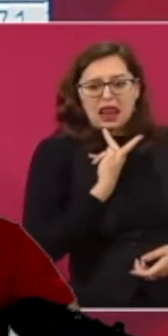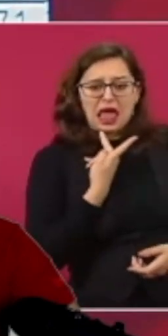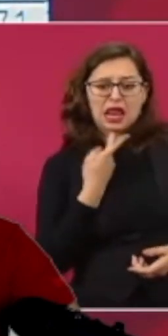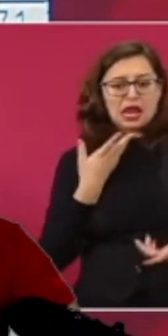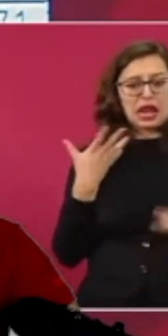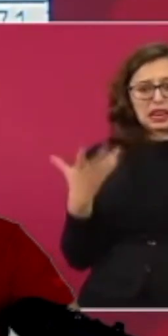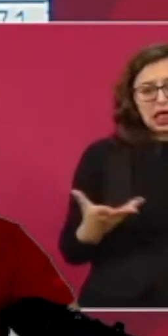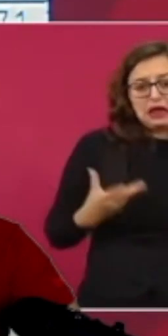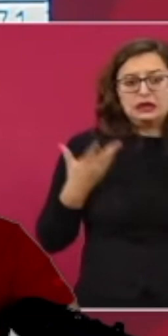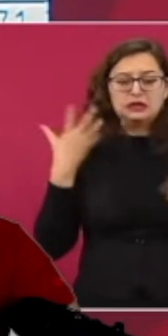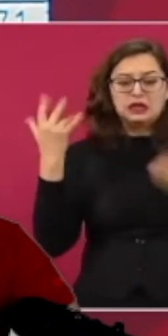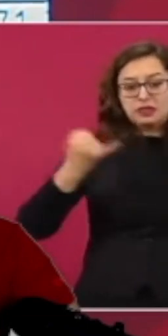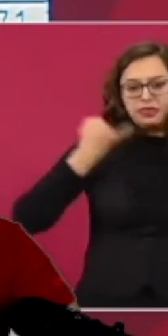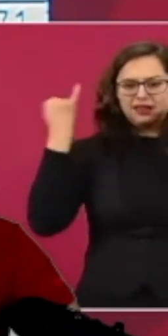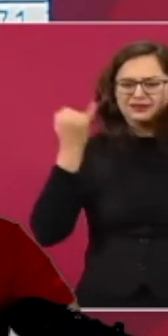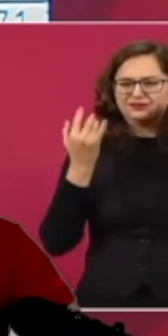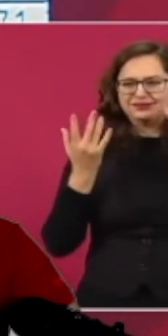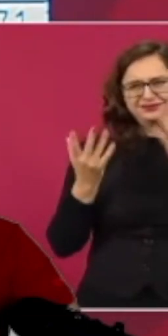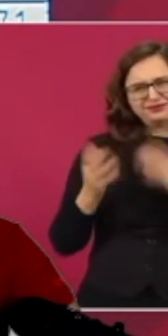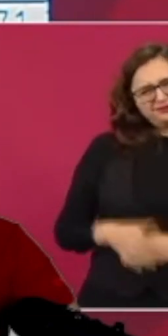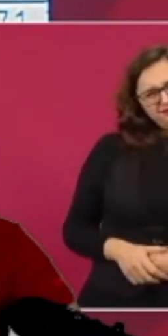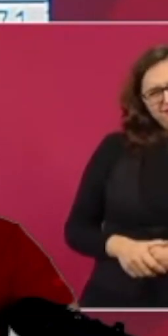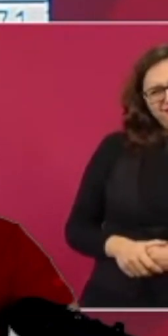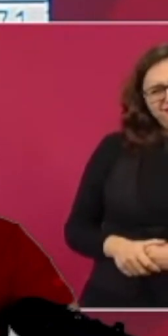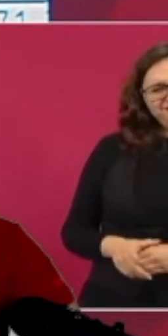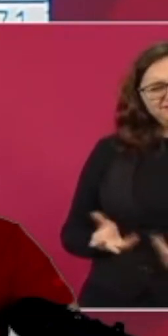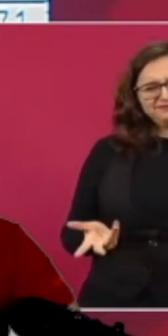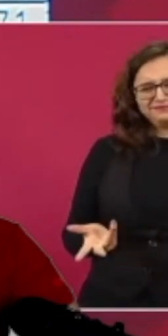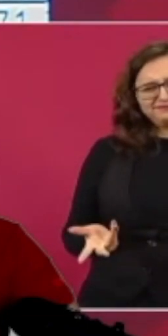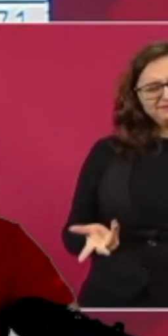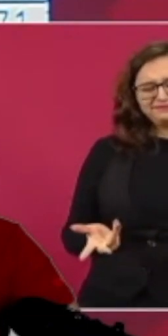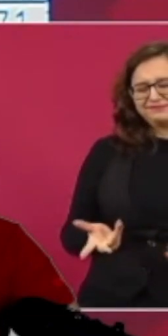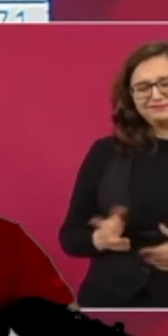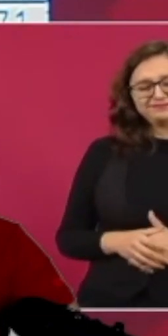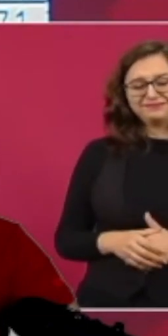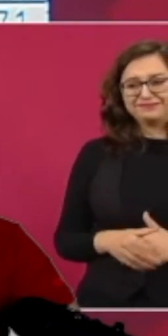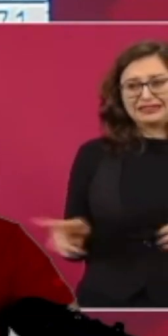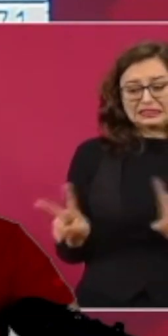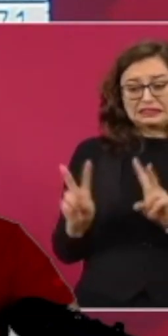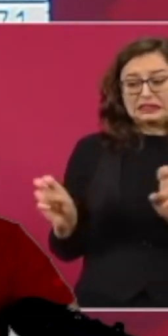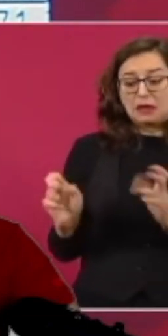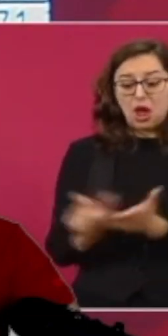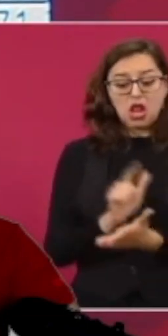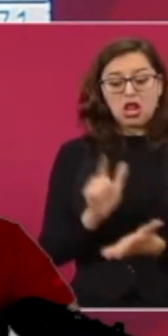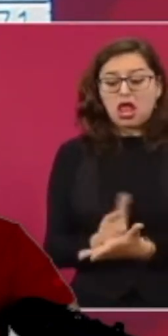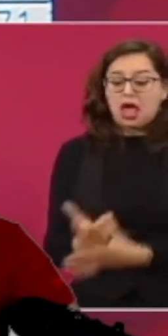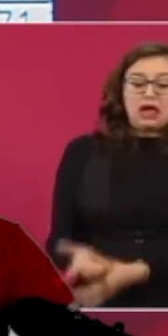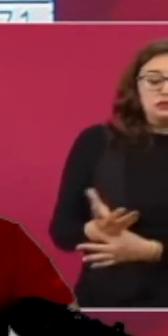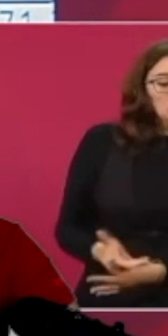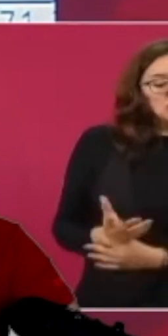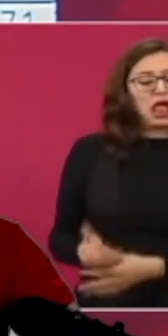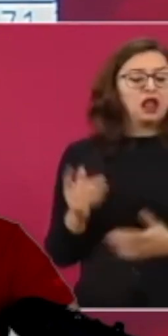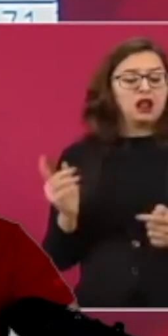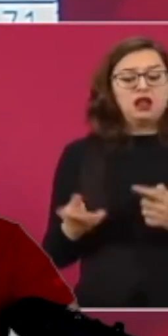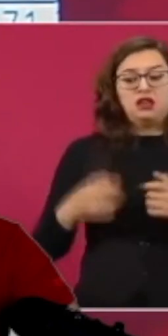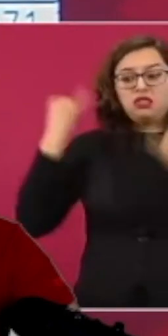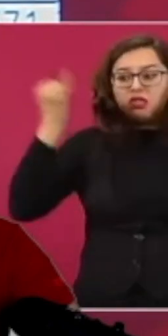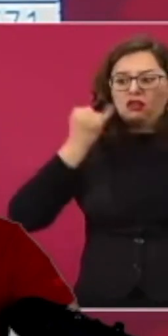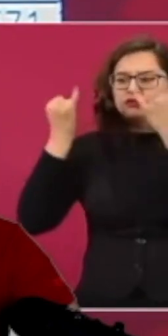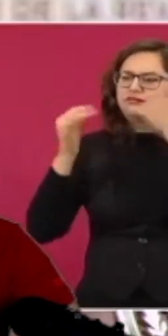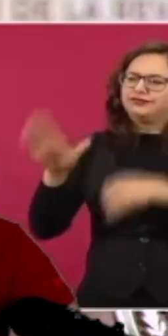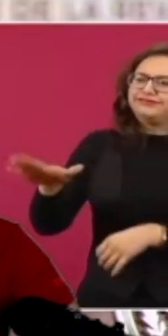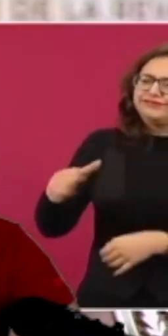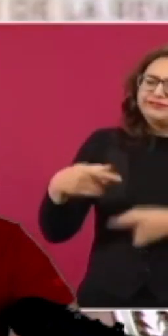puede, no es un asunto solo legal, es un asunto moral.